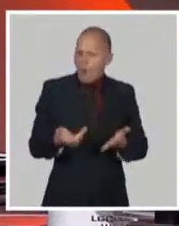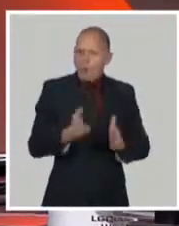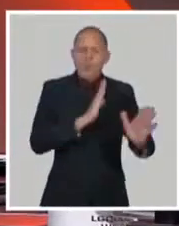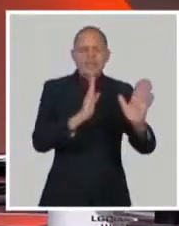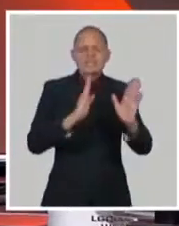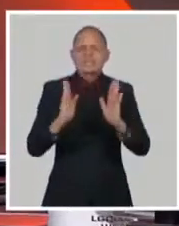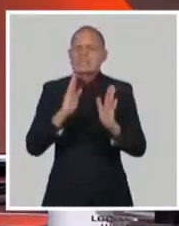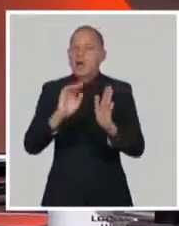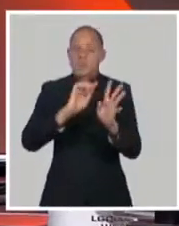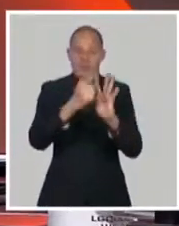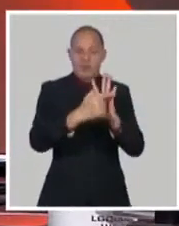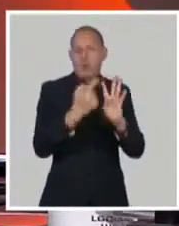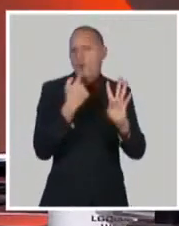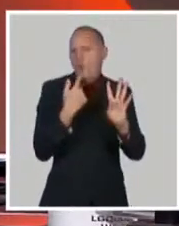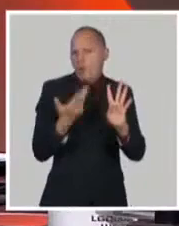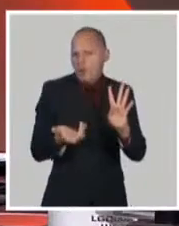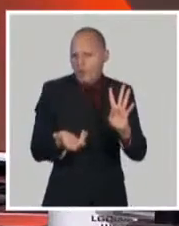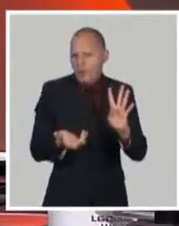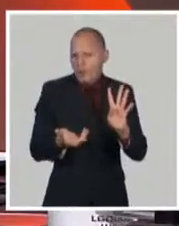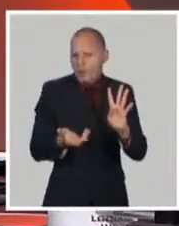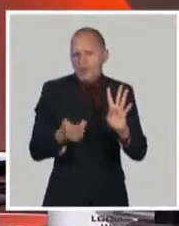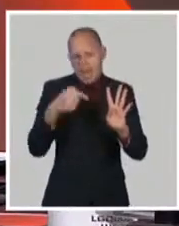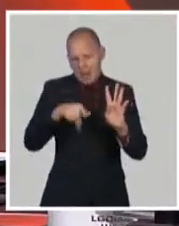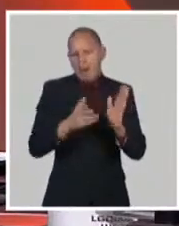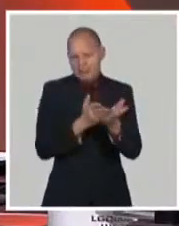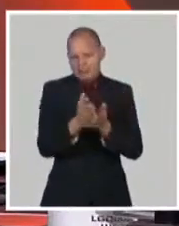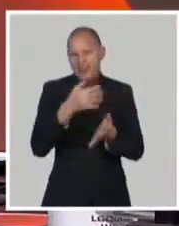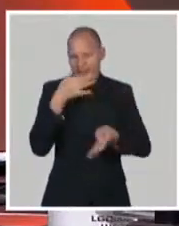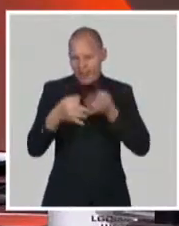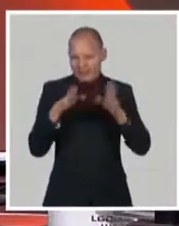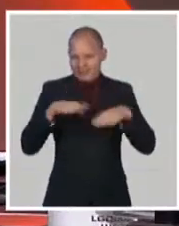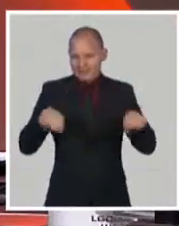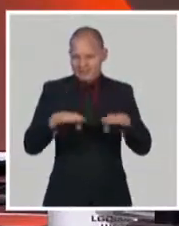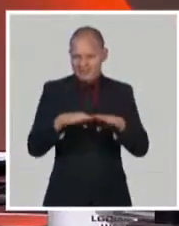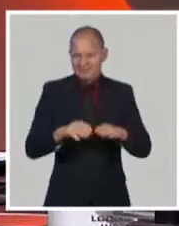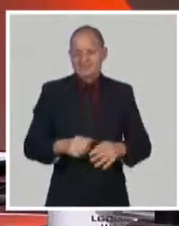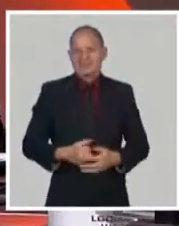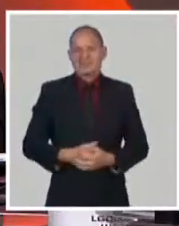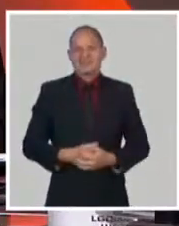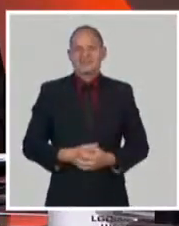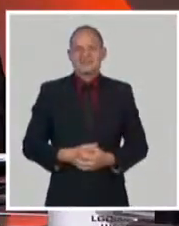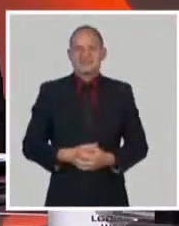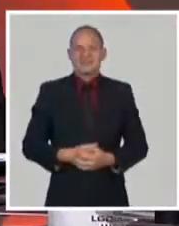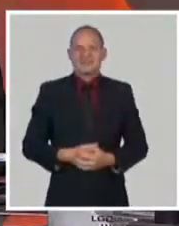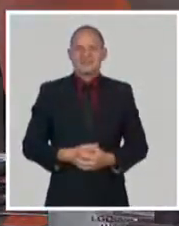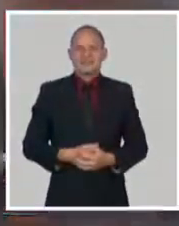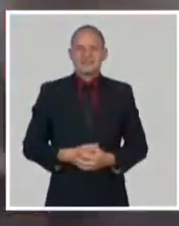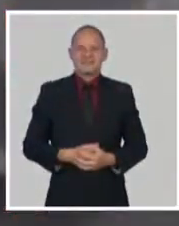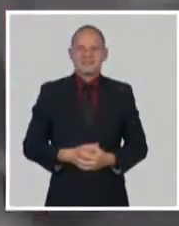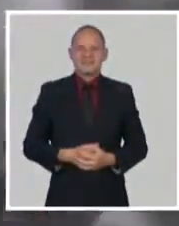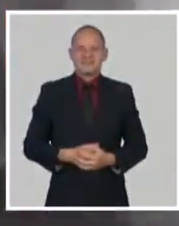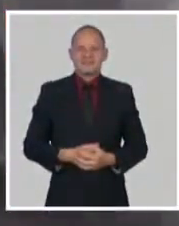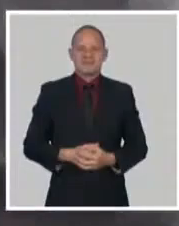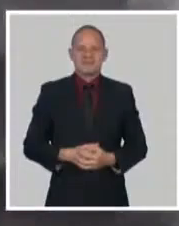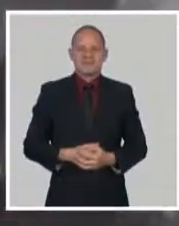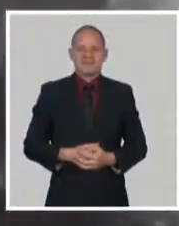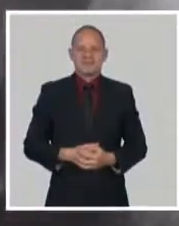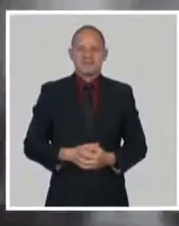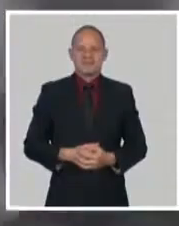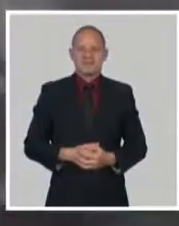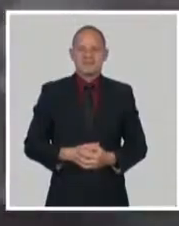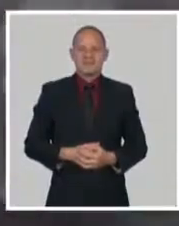hoy los 4 candidatos vacunales cubanos? De eso estaremos hablando ahora en nuestra mesa redonda. Gracias, Eduardo. Tenemos que desarrollar las producciones